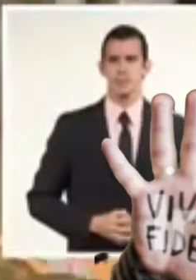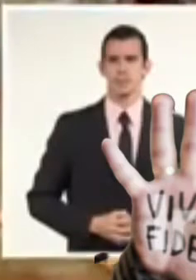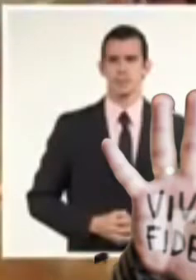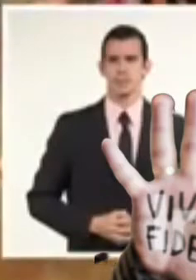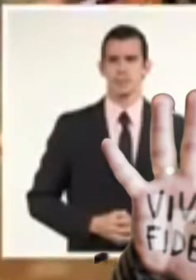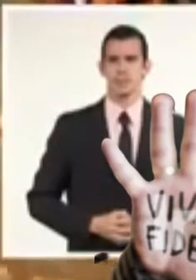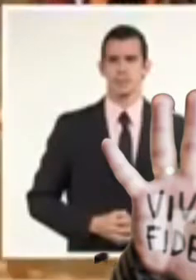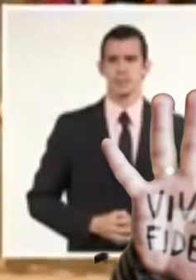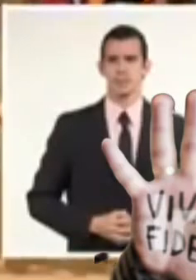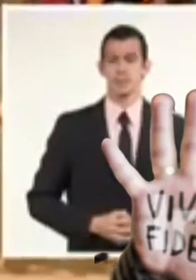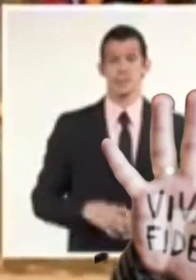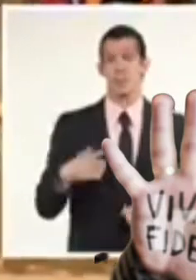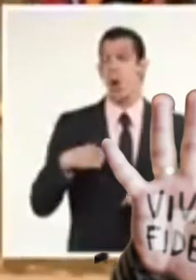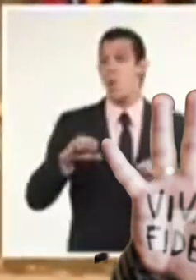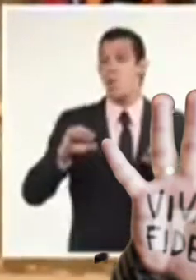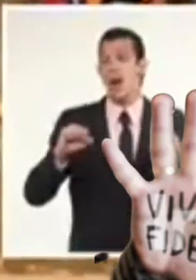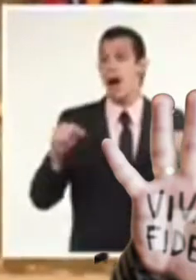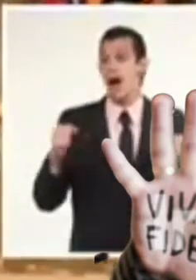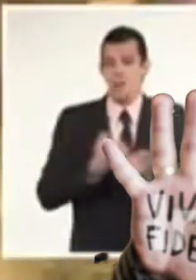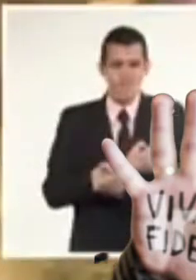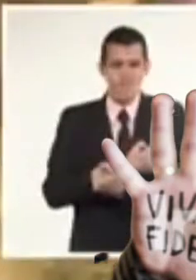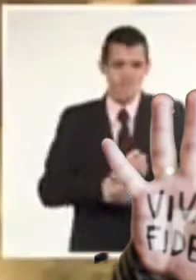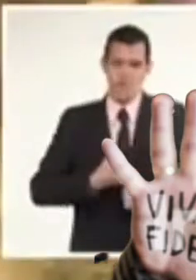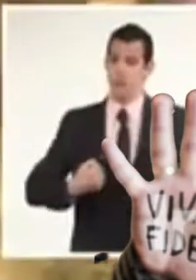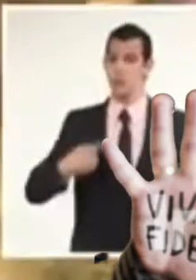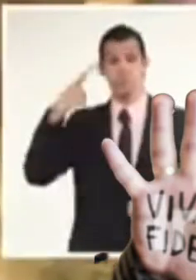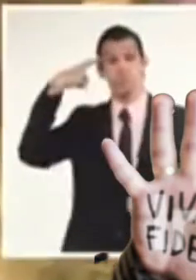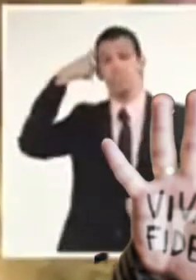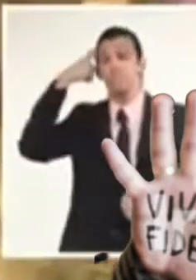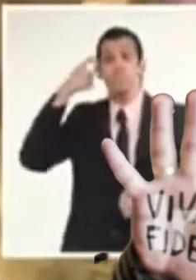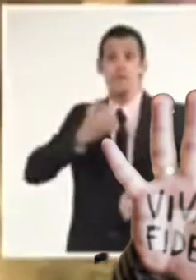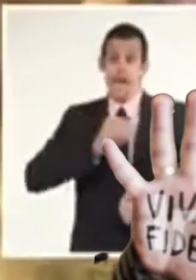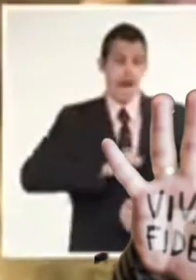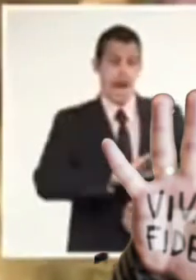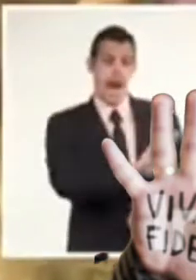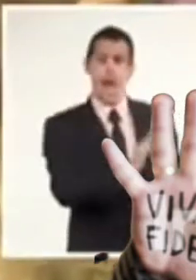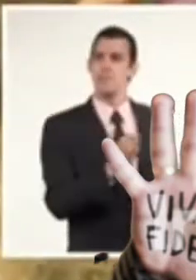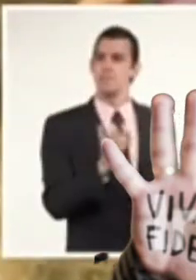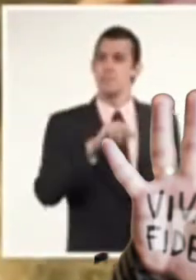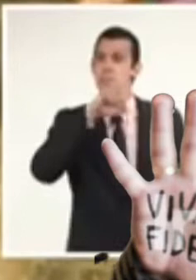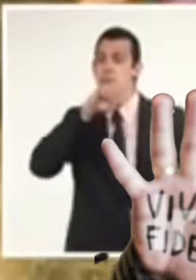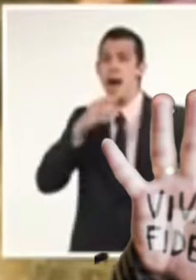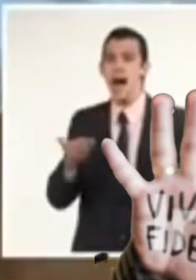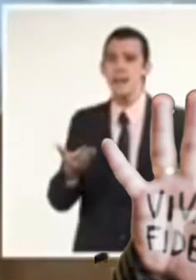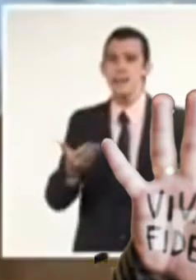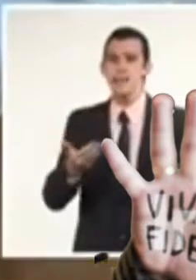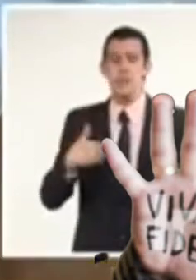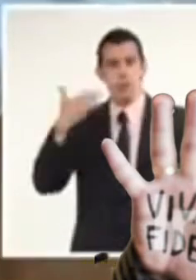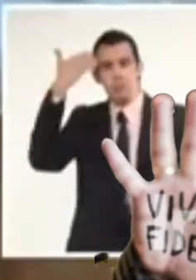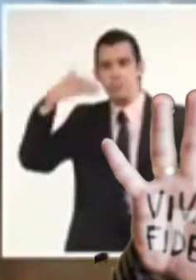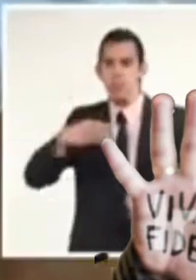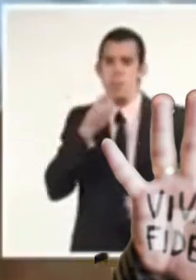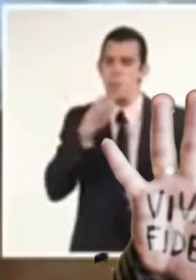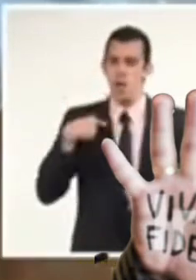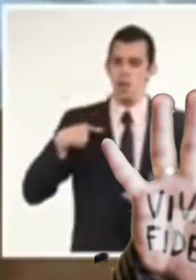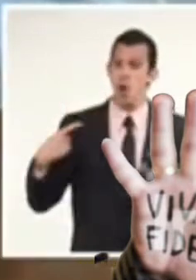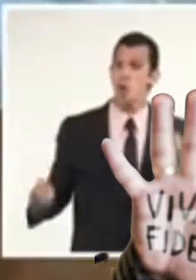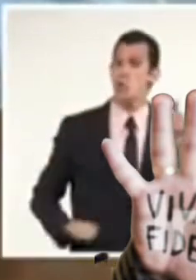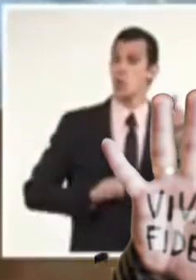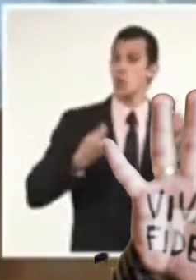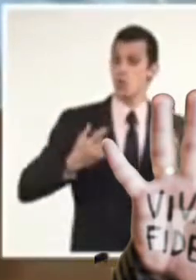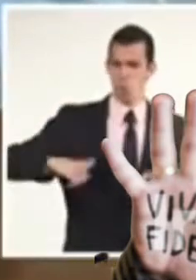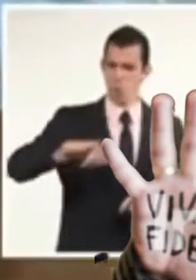Yo tengo que echar rodilla en tierra. ¿Por qué? Por mi madre, por mis hijas, por mí. Porque ellas no pueden pasar el trabajo que yo he pasado en la